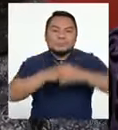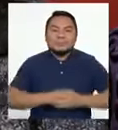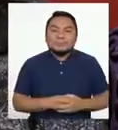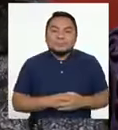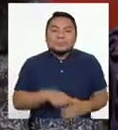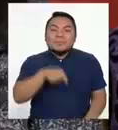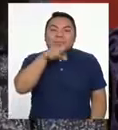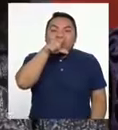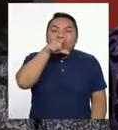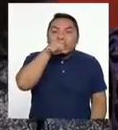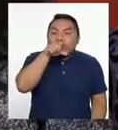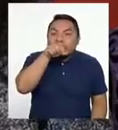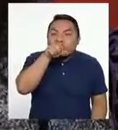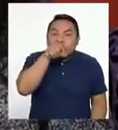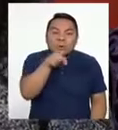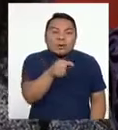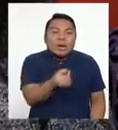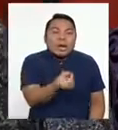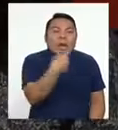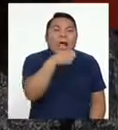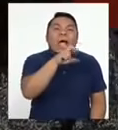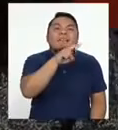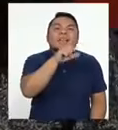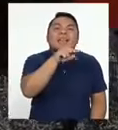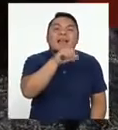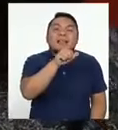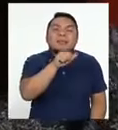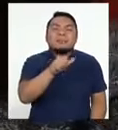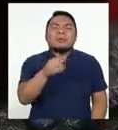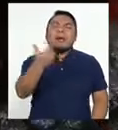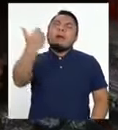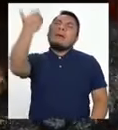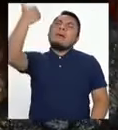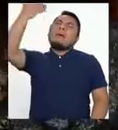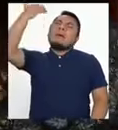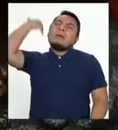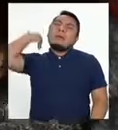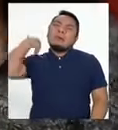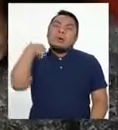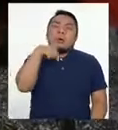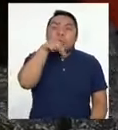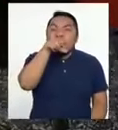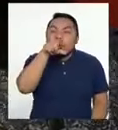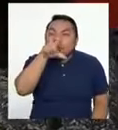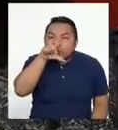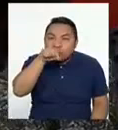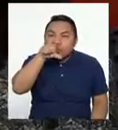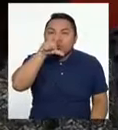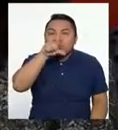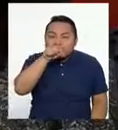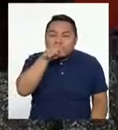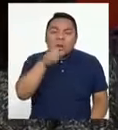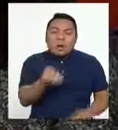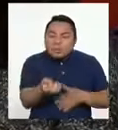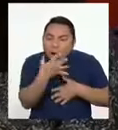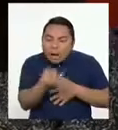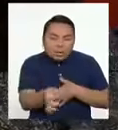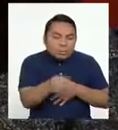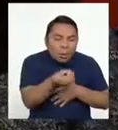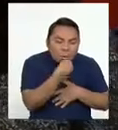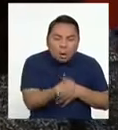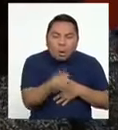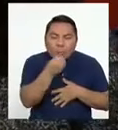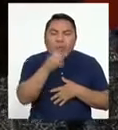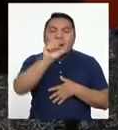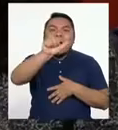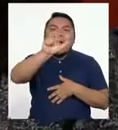El pollito de la Avellaneda. Érase una vez un pollito que estaba comiendo avellanas